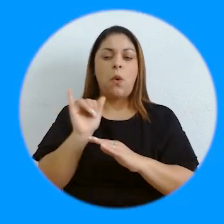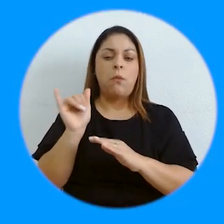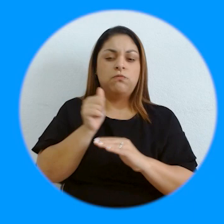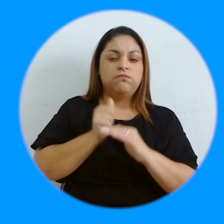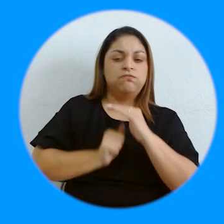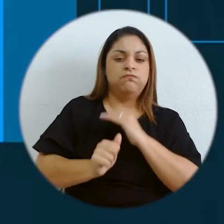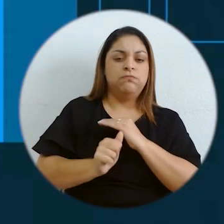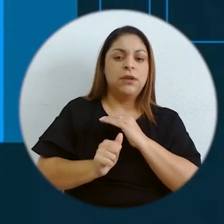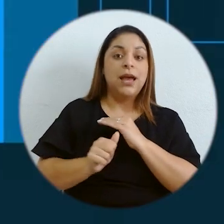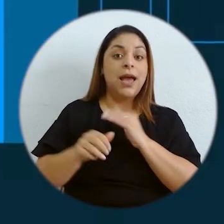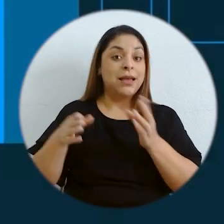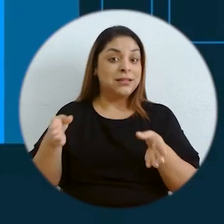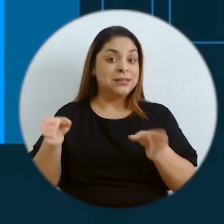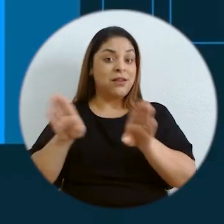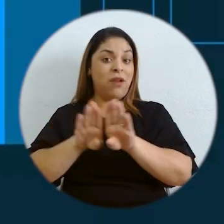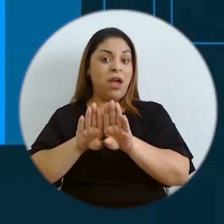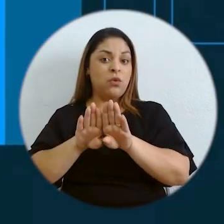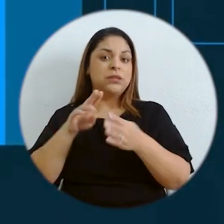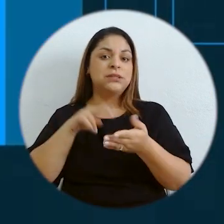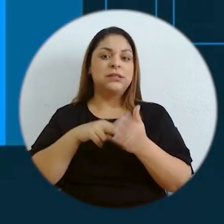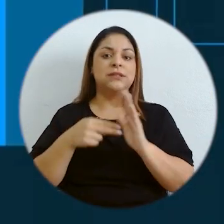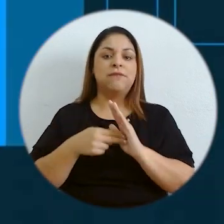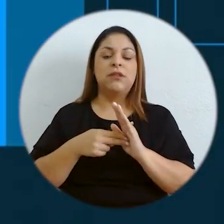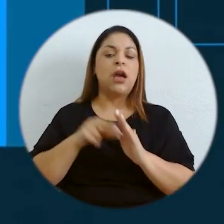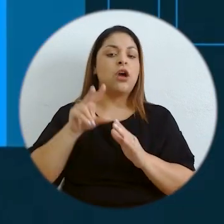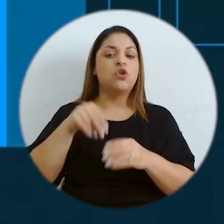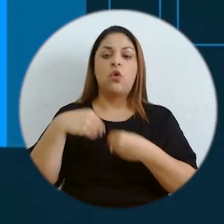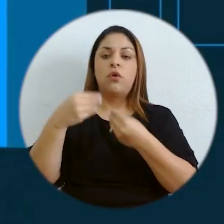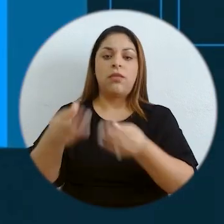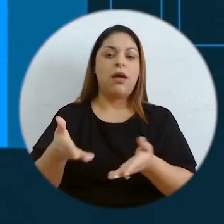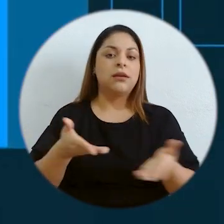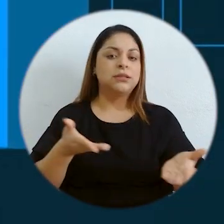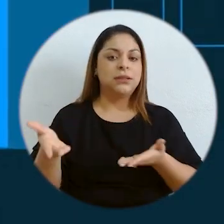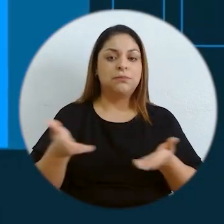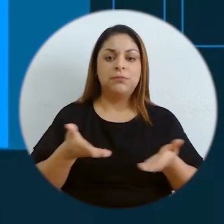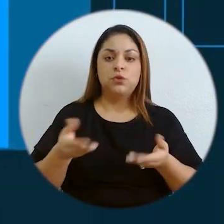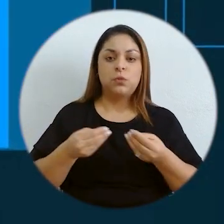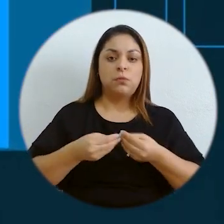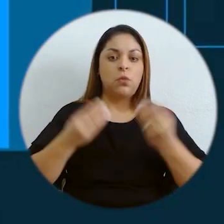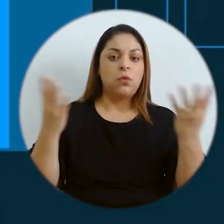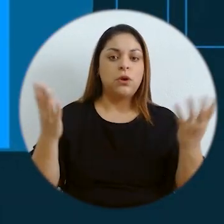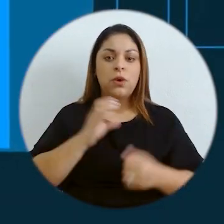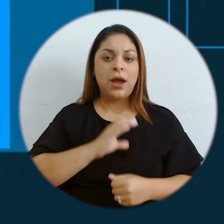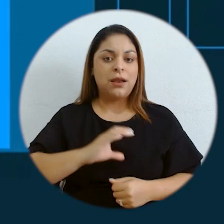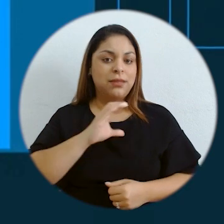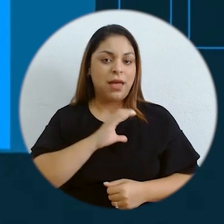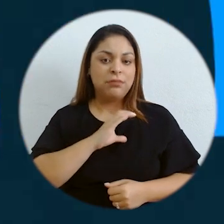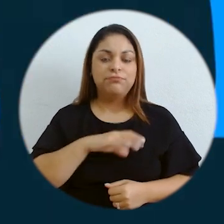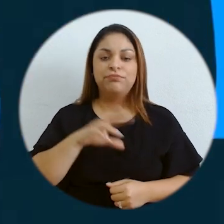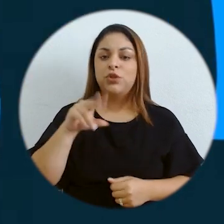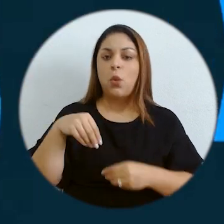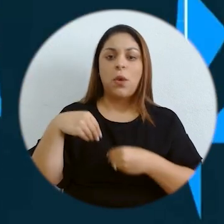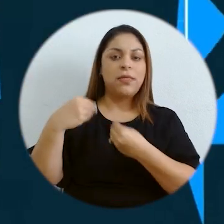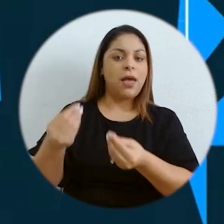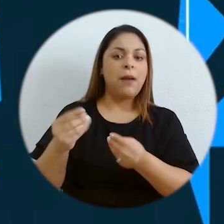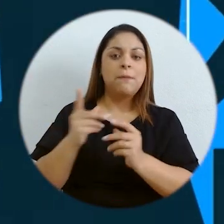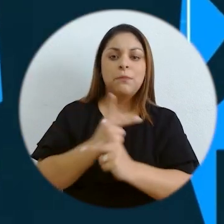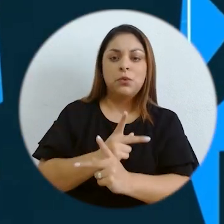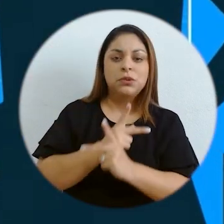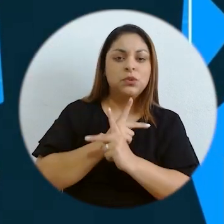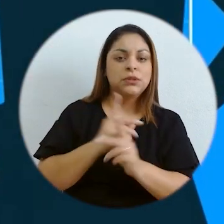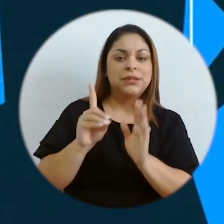realidad, entonces, cuando el gobierno es cerrado, es un gobierno que no da servicios públicos de calidad, que no protege los derechos de